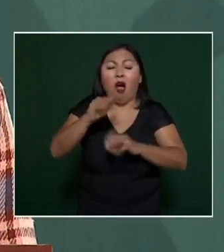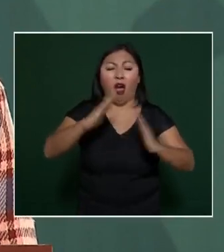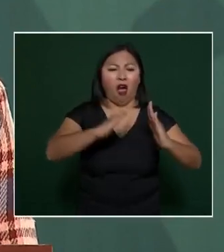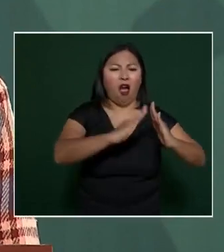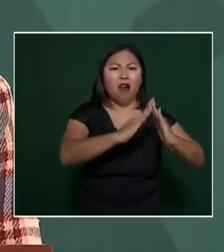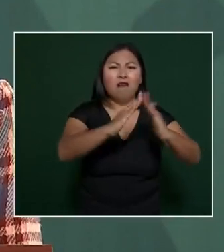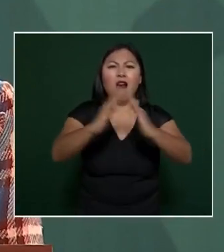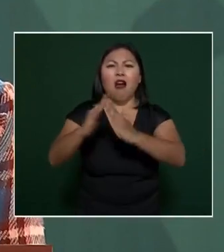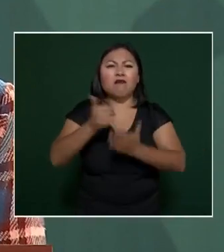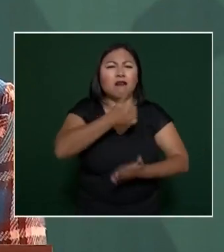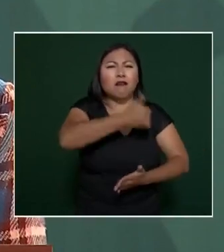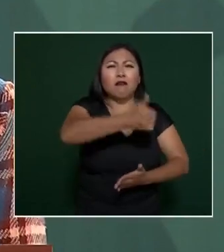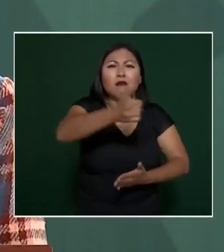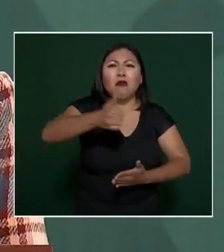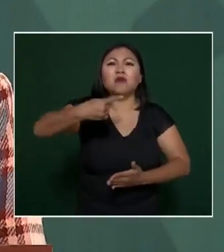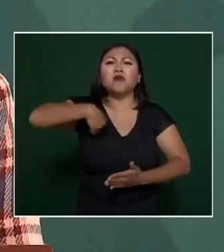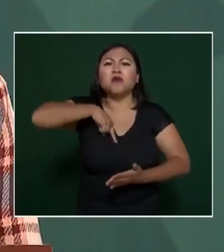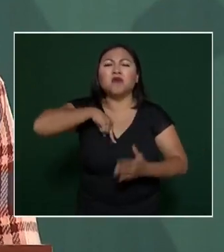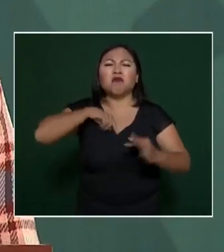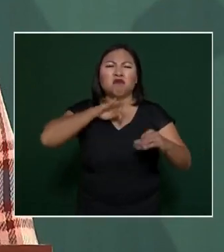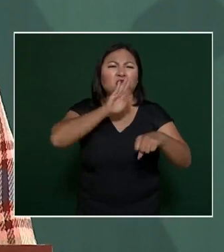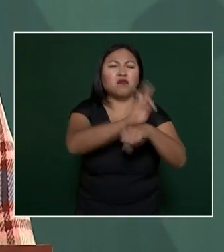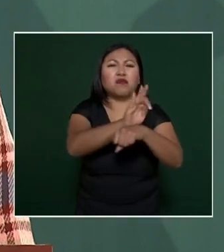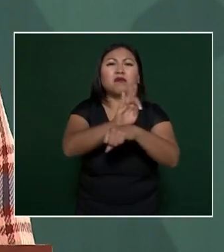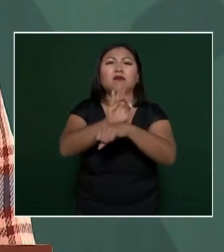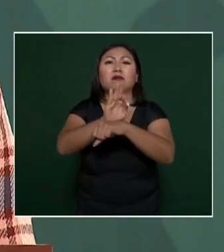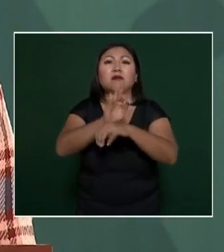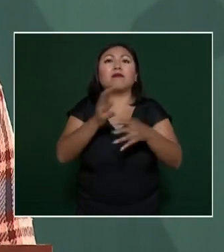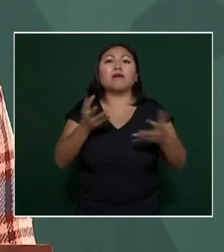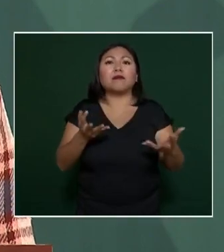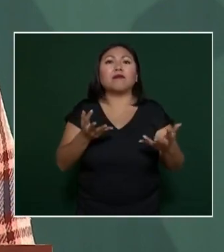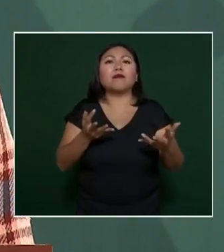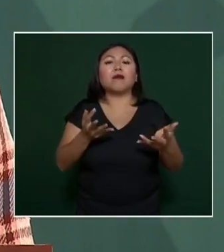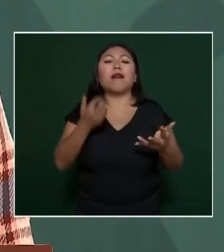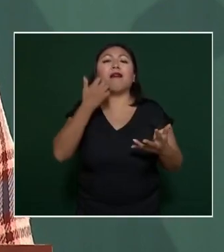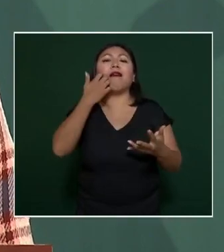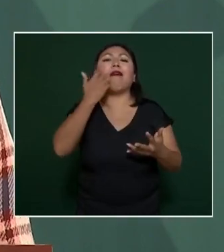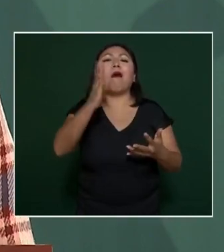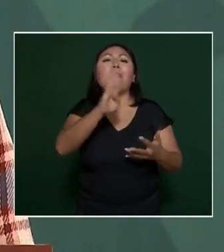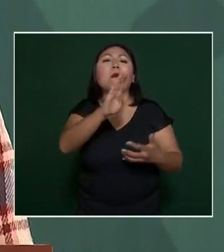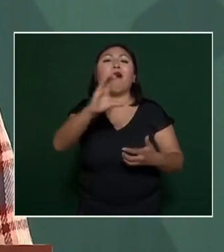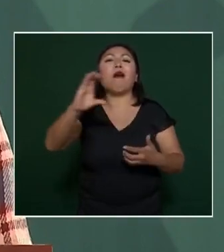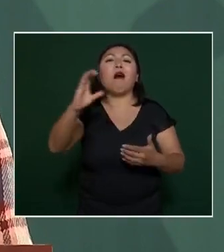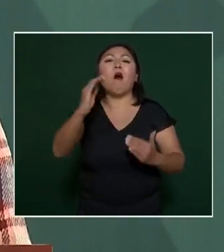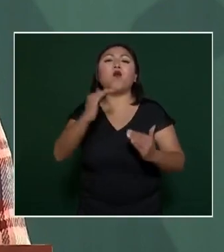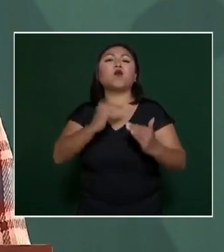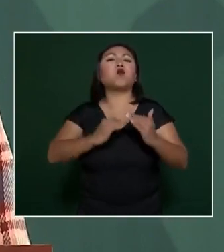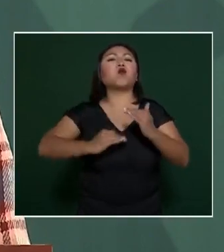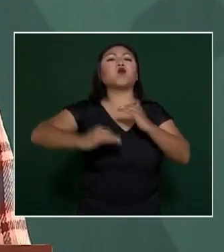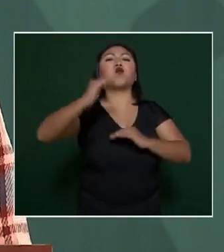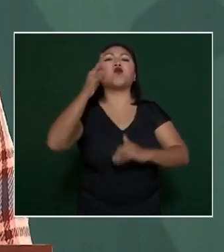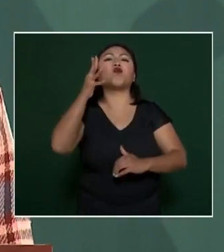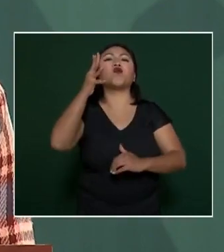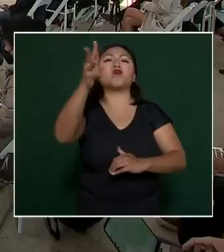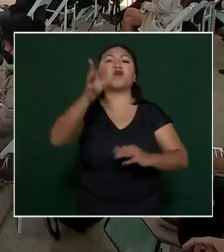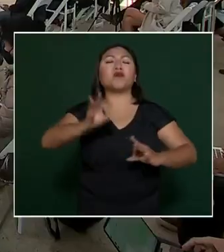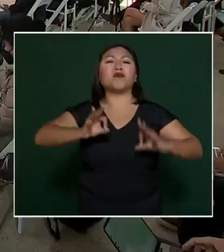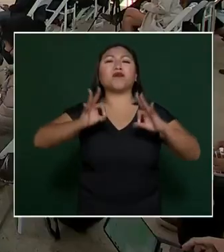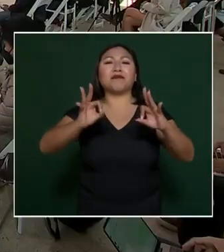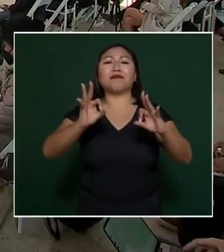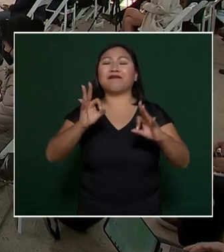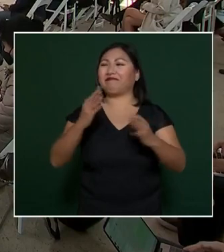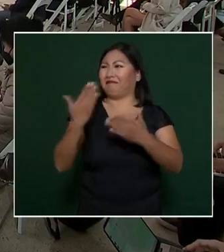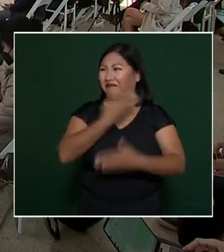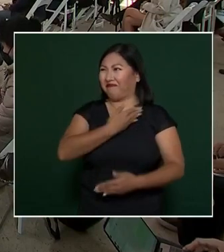californiano Y al hacerlo estamos edificando la Baja California del futuro bienvenido